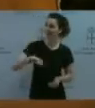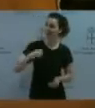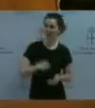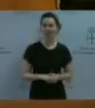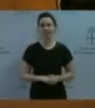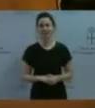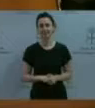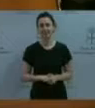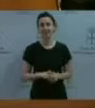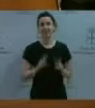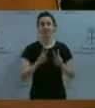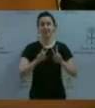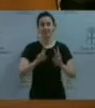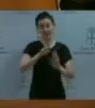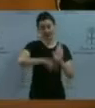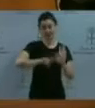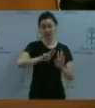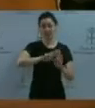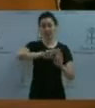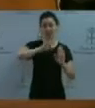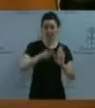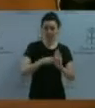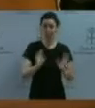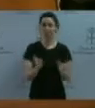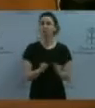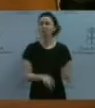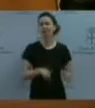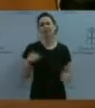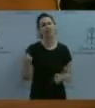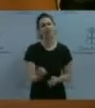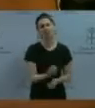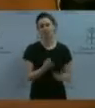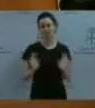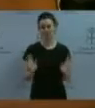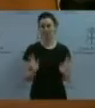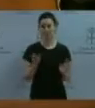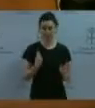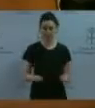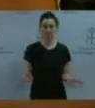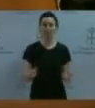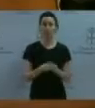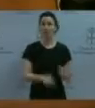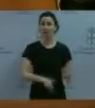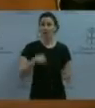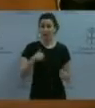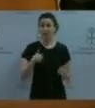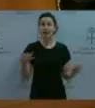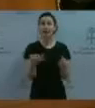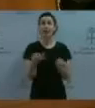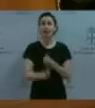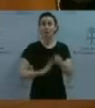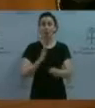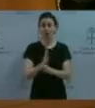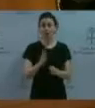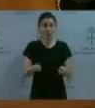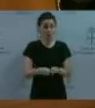de la Junta General es necesaria, porque en esta Junta General se da en esta legislatura una circunstancia totalmente